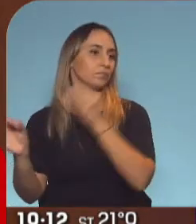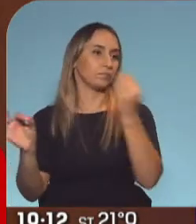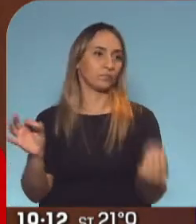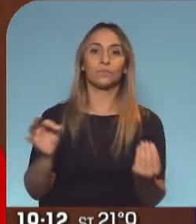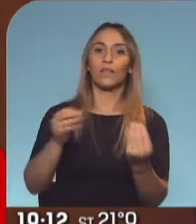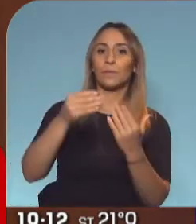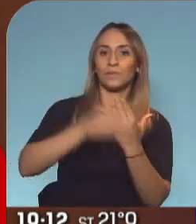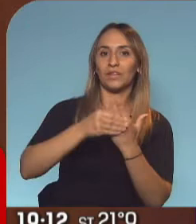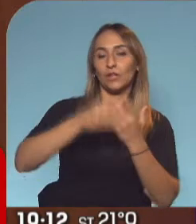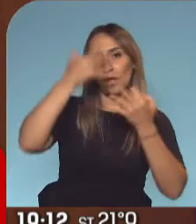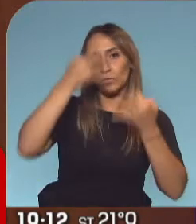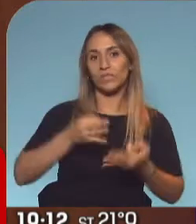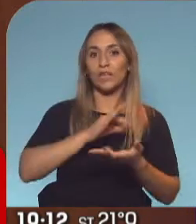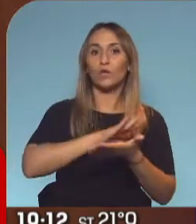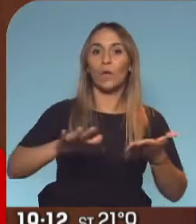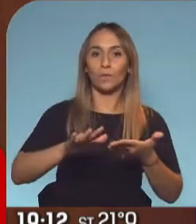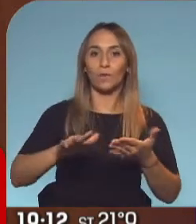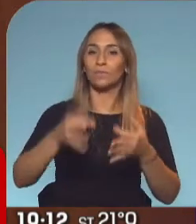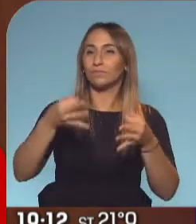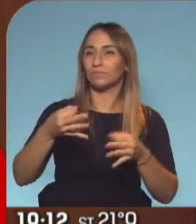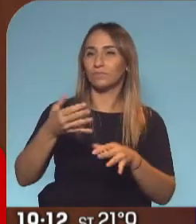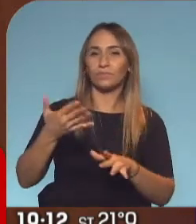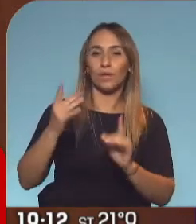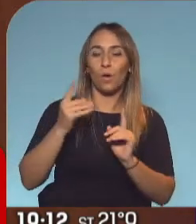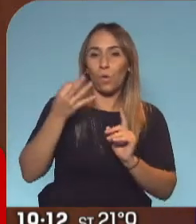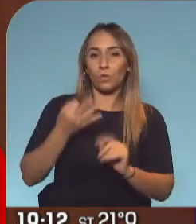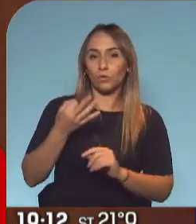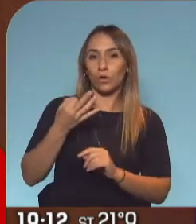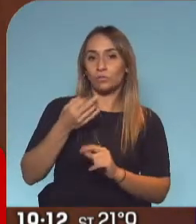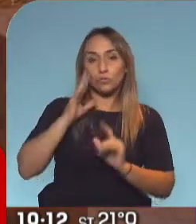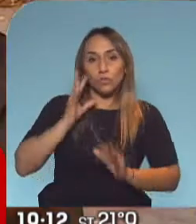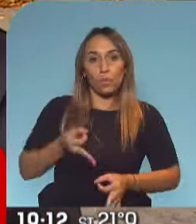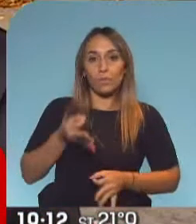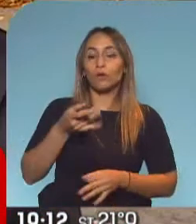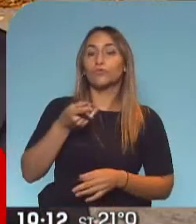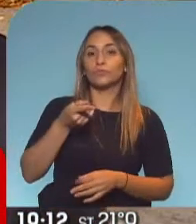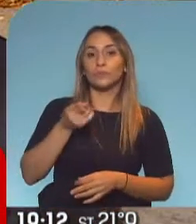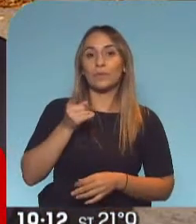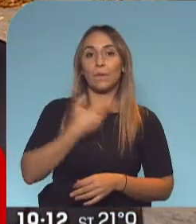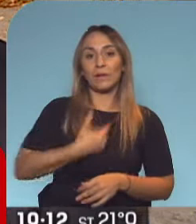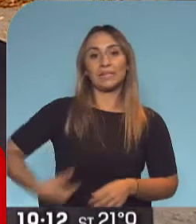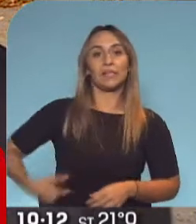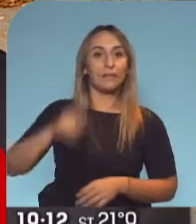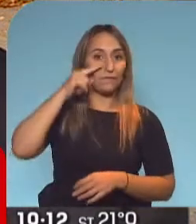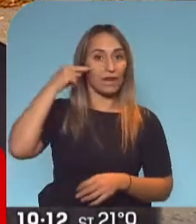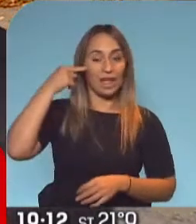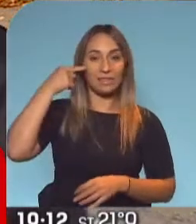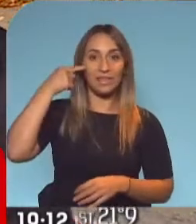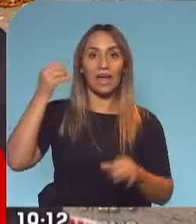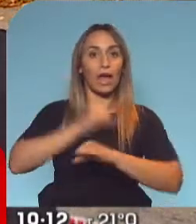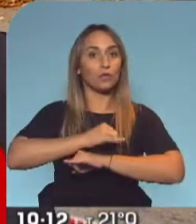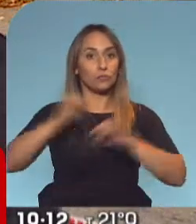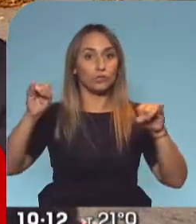de Justicia. Exactamente fue confirmado una semana después de que supimos también por boca del presidente Alberto Fernández que